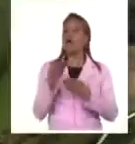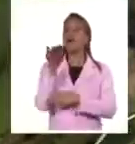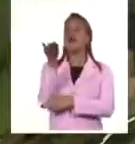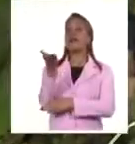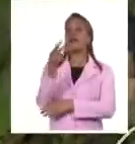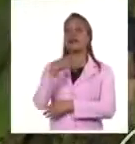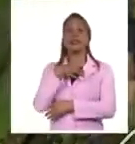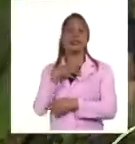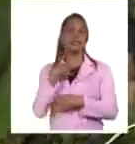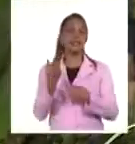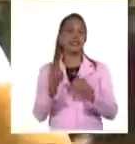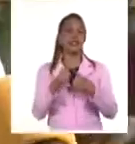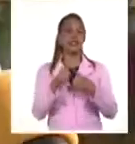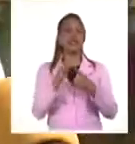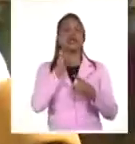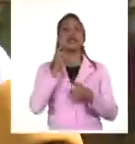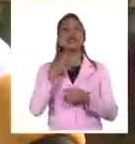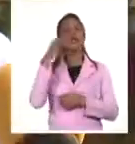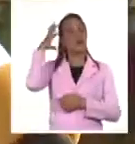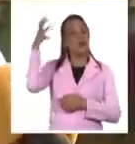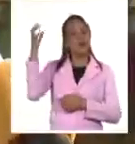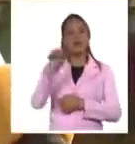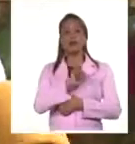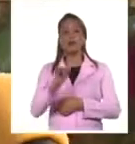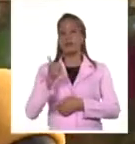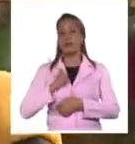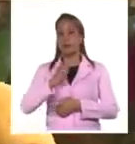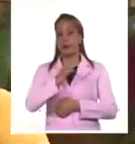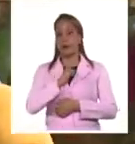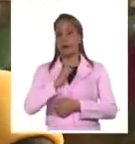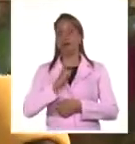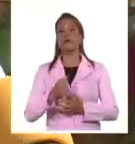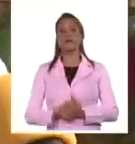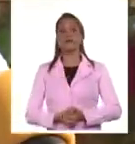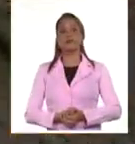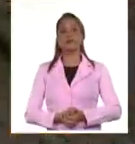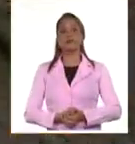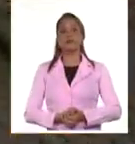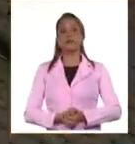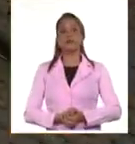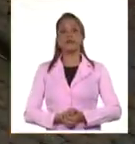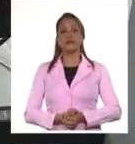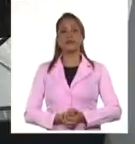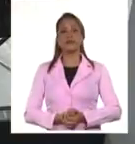tiene el sector, tanto estatal como privado, en este servicio de paisajismo y jardinería.